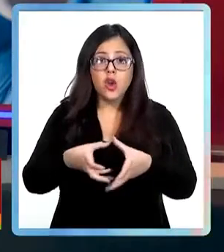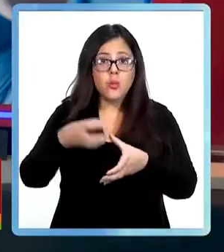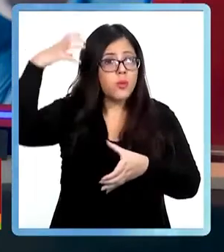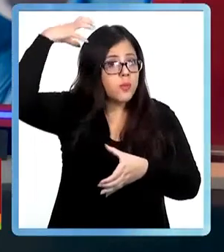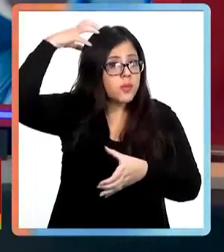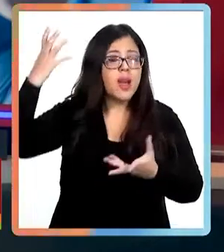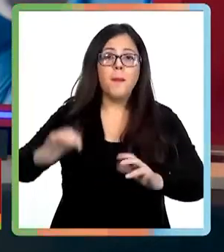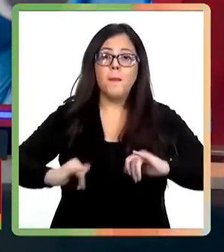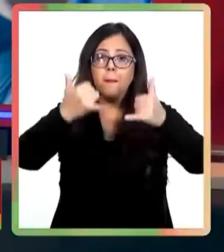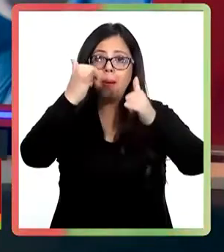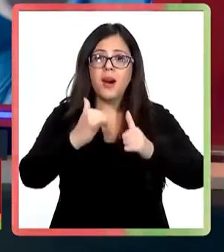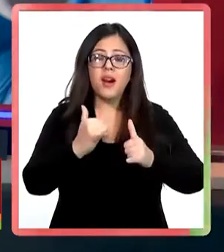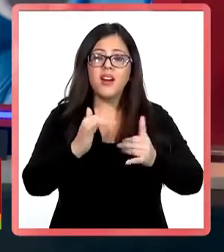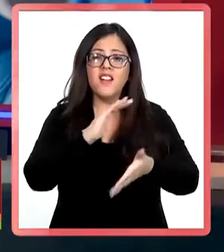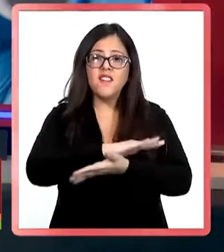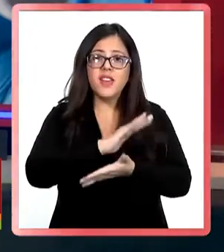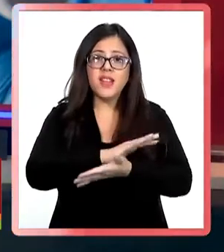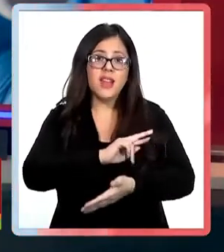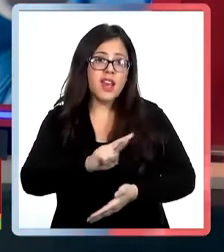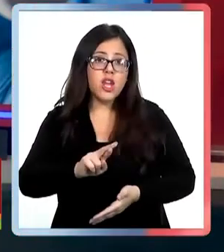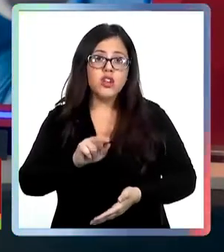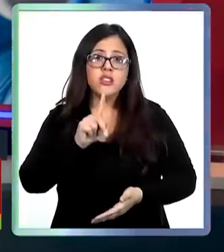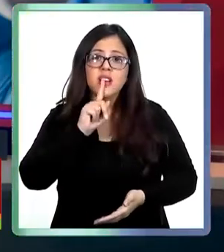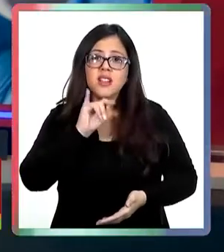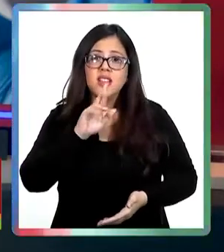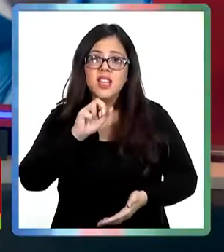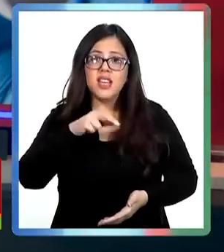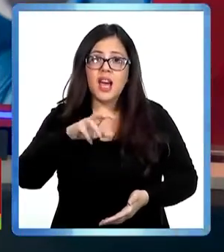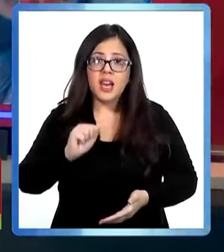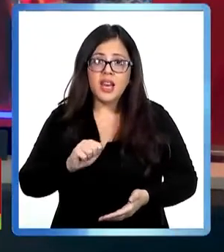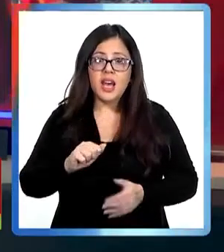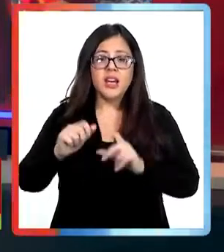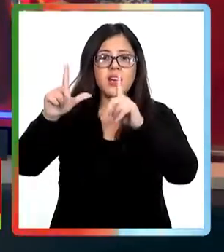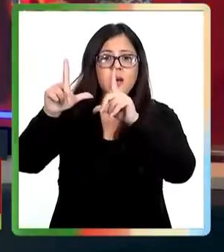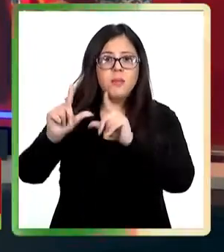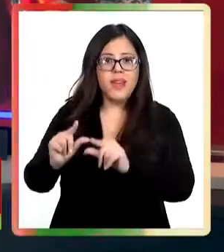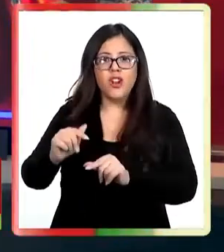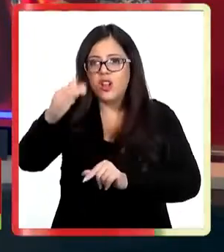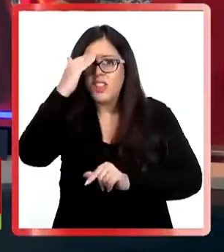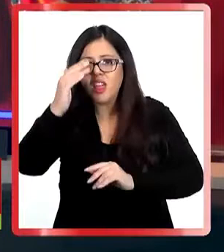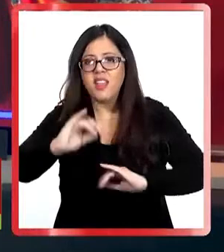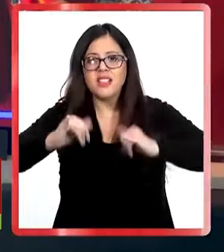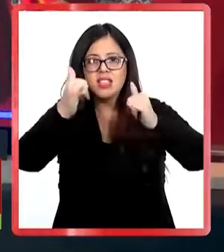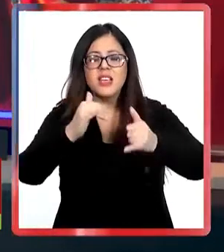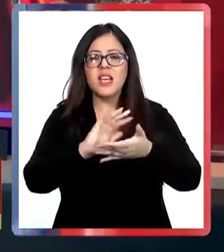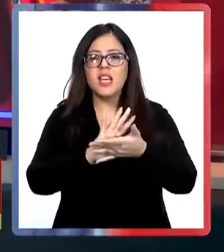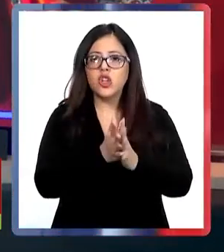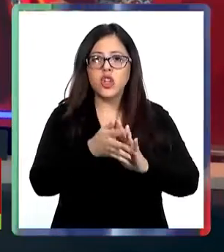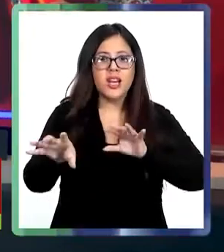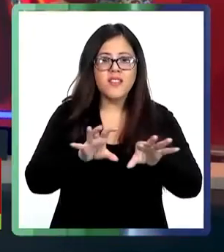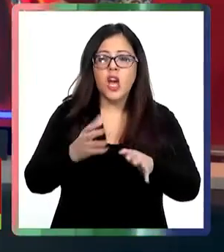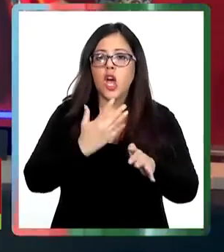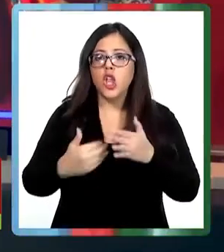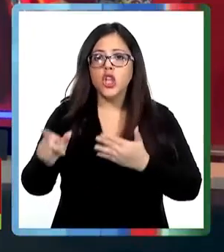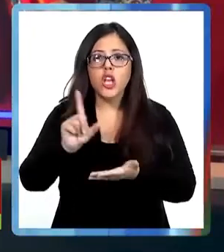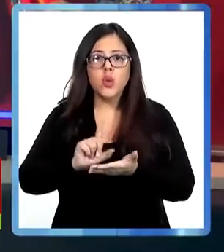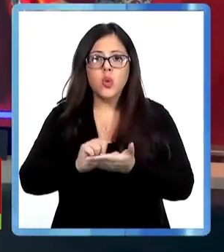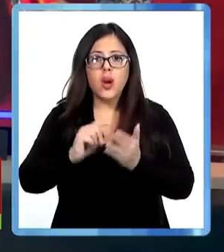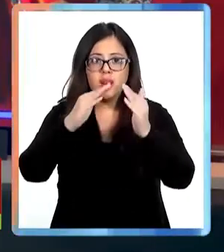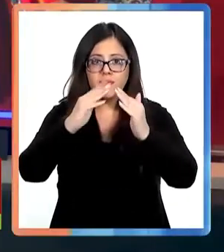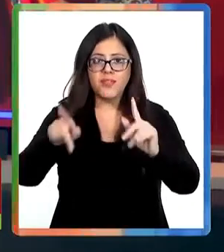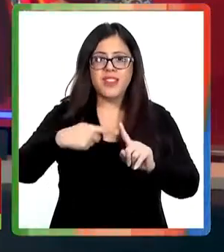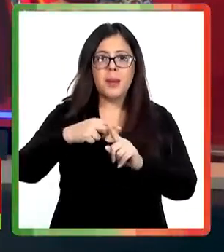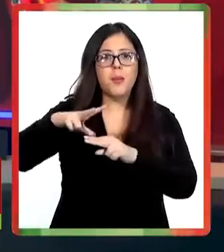poder celebrar la fiesta religiosa de la Tirana, se van a reducir los días de celebración y todas las actividades se van a realizar en la explanada del